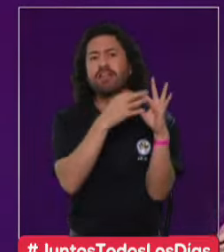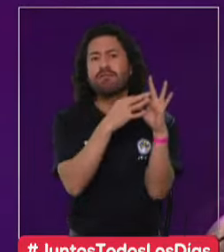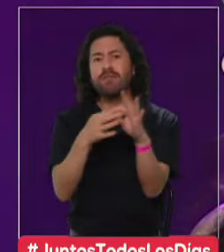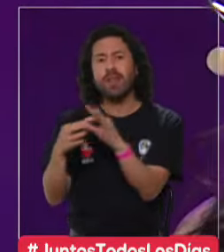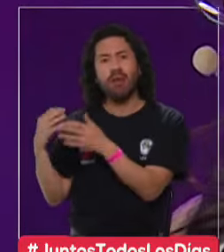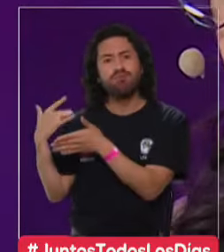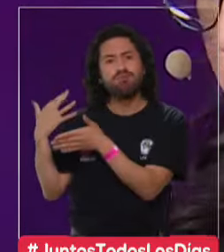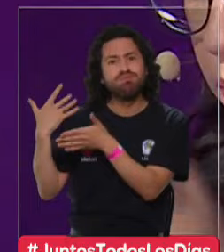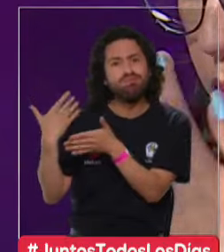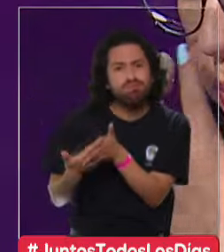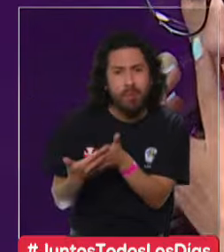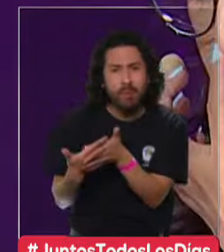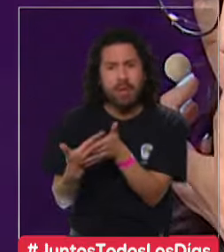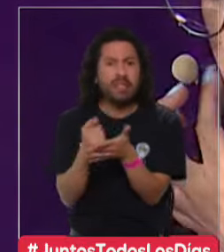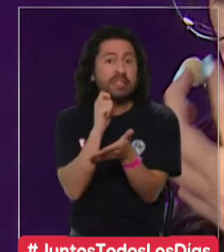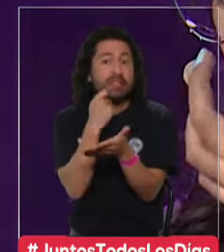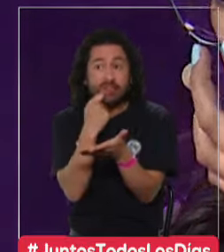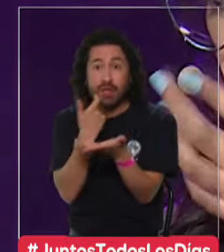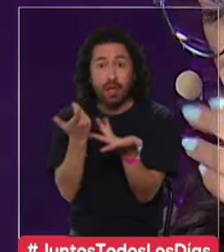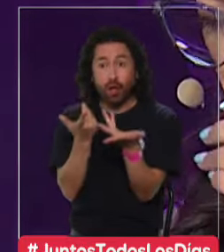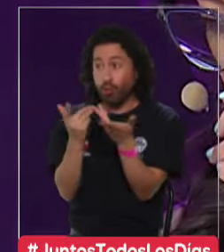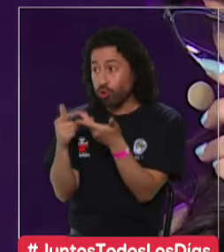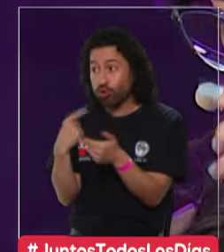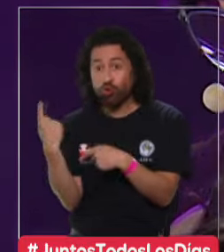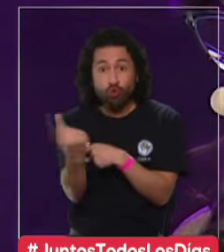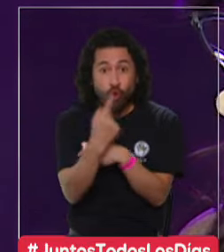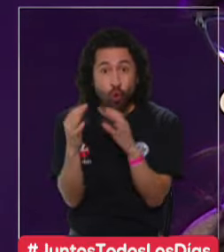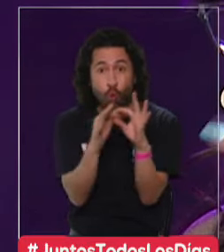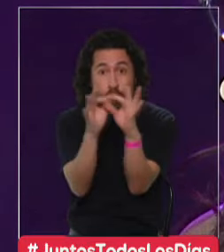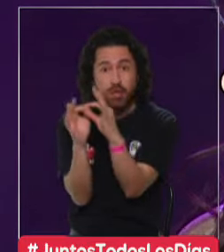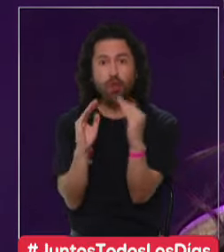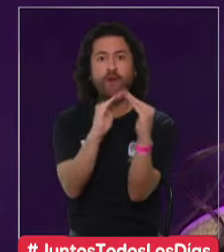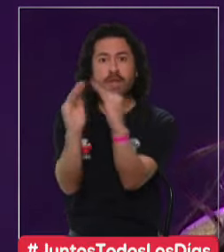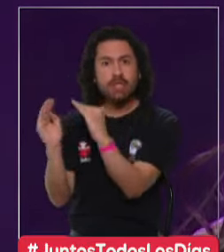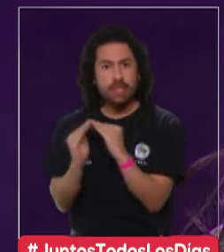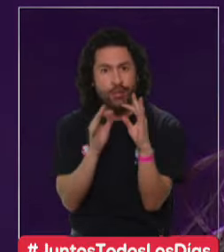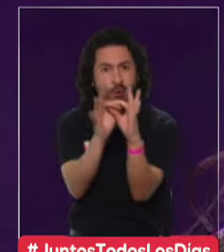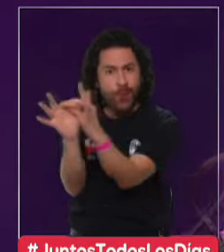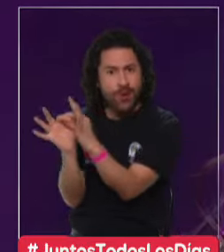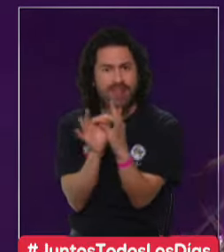lo que ha significado la comunidad unida, todos sus vecinos.